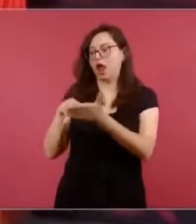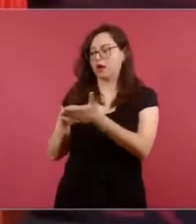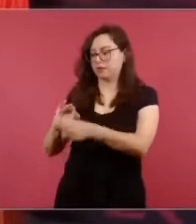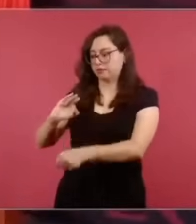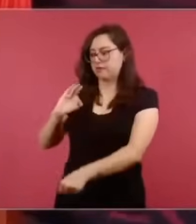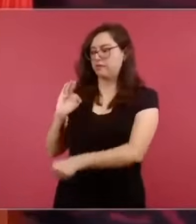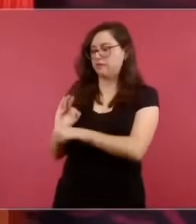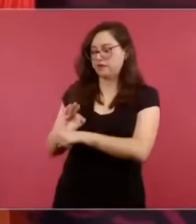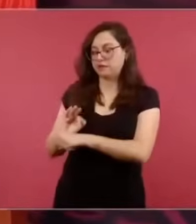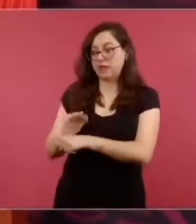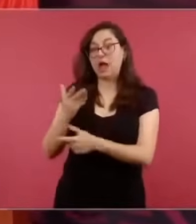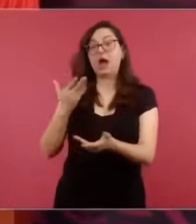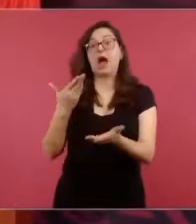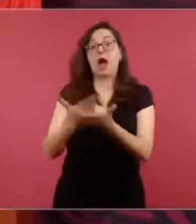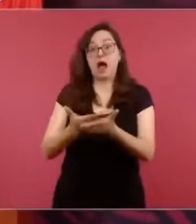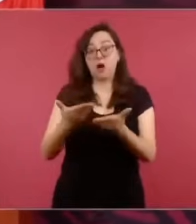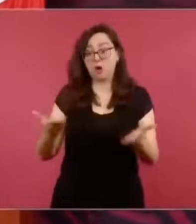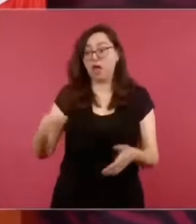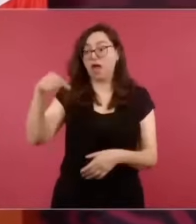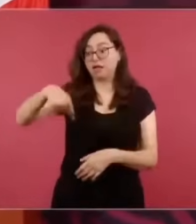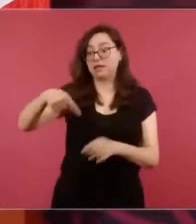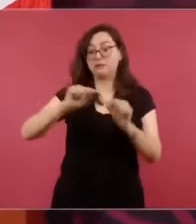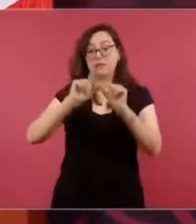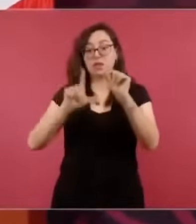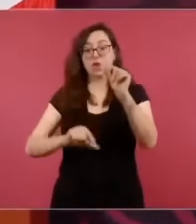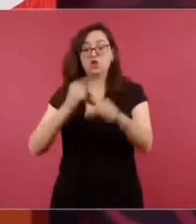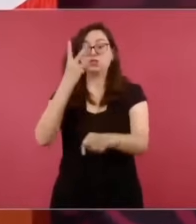lo reconocí,